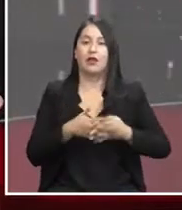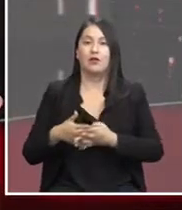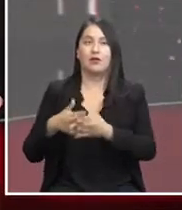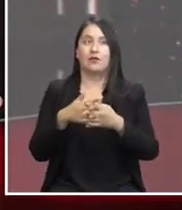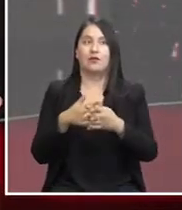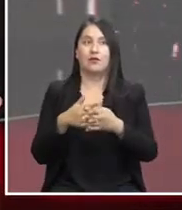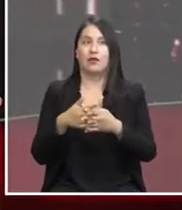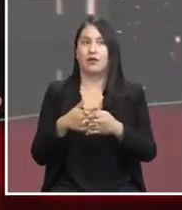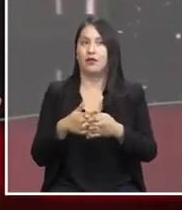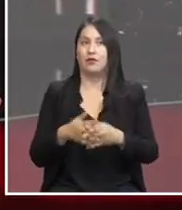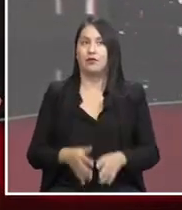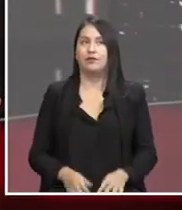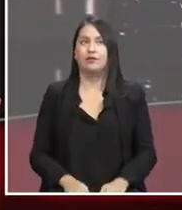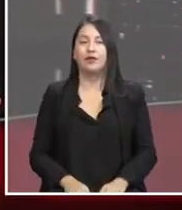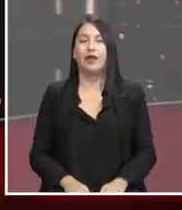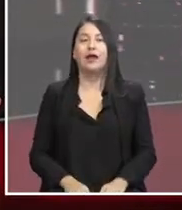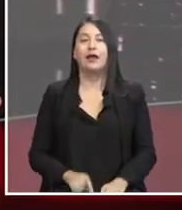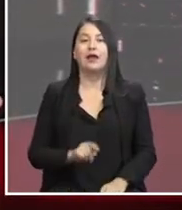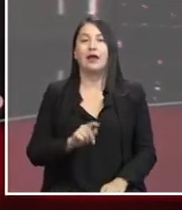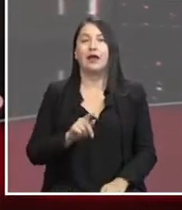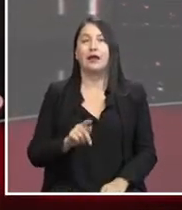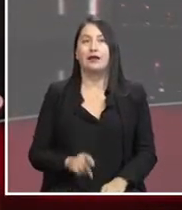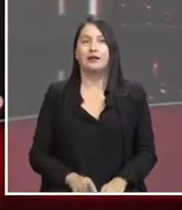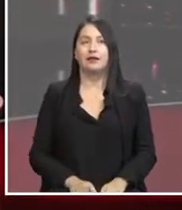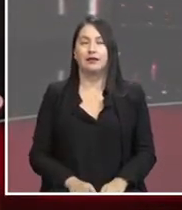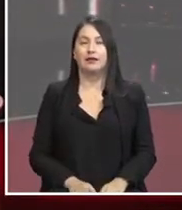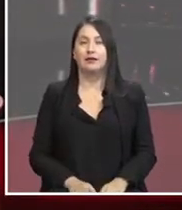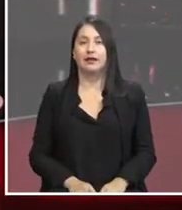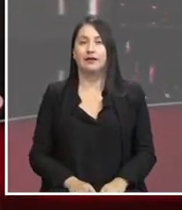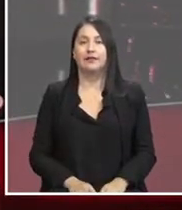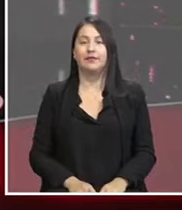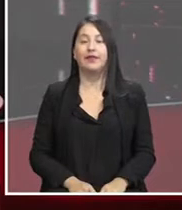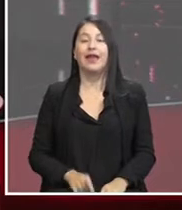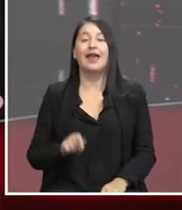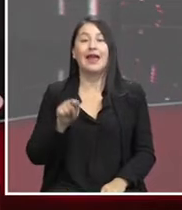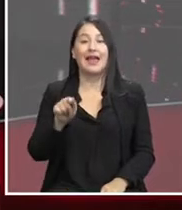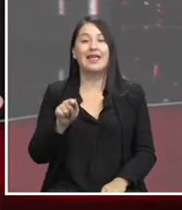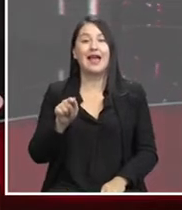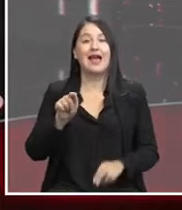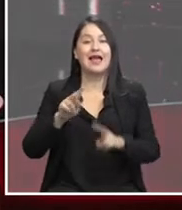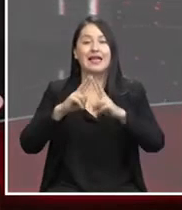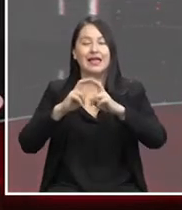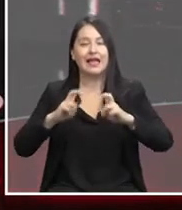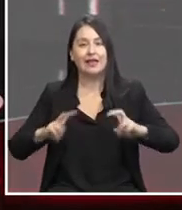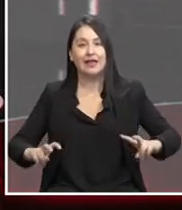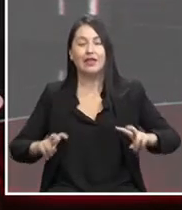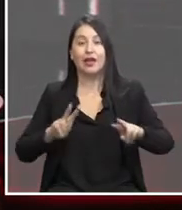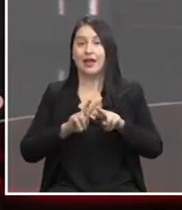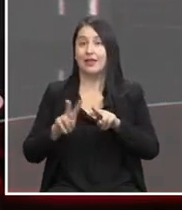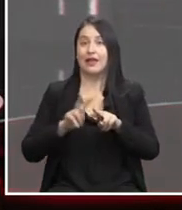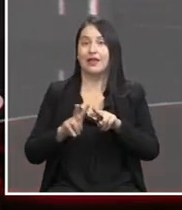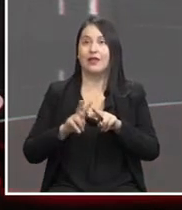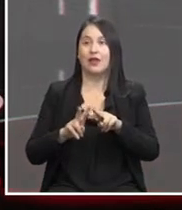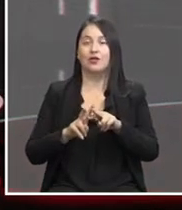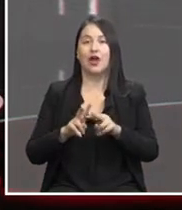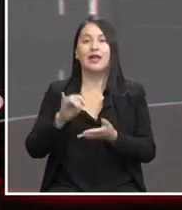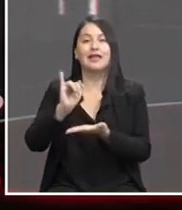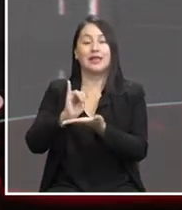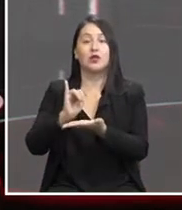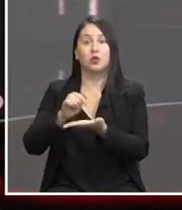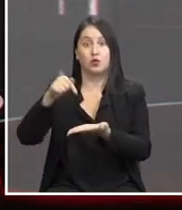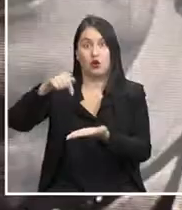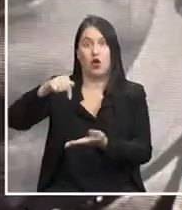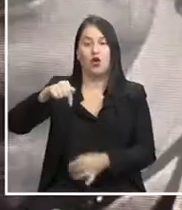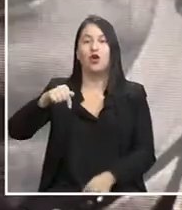delegaciones encargadas de negociar y adoptar las evaluaciones científicas realizadas por el propio IPCC, institución que hoy